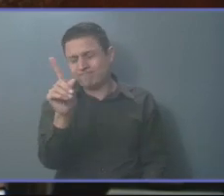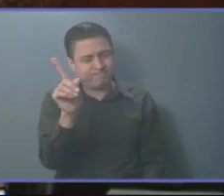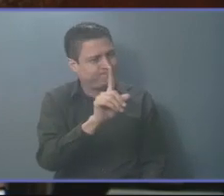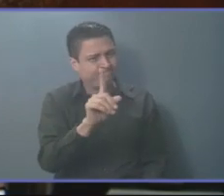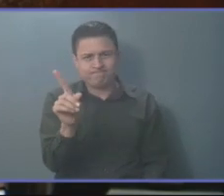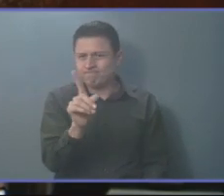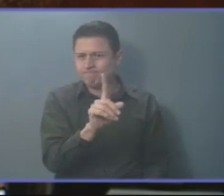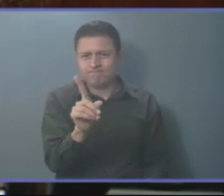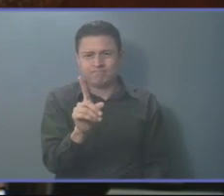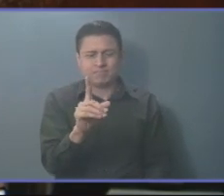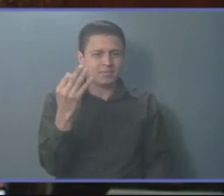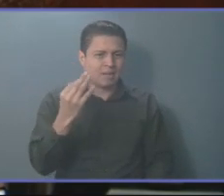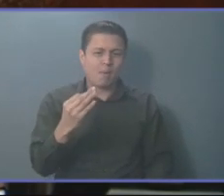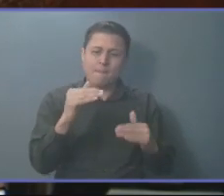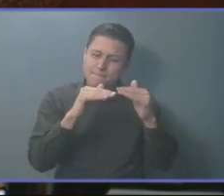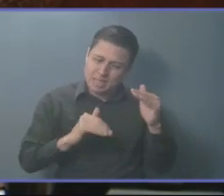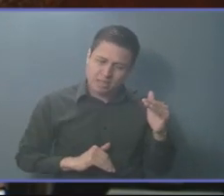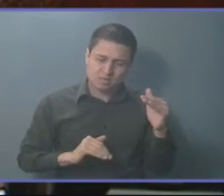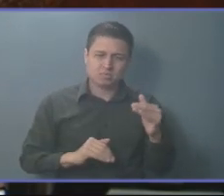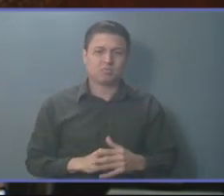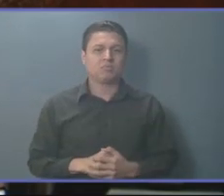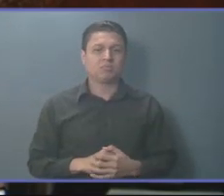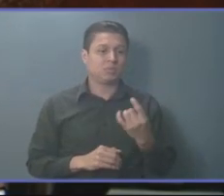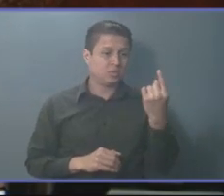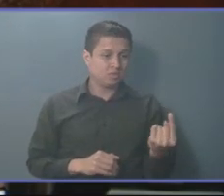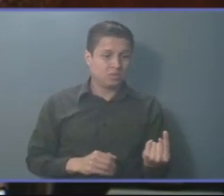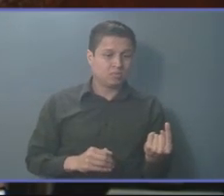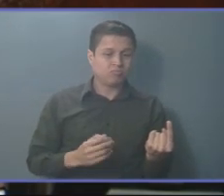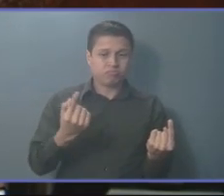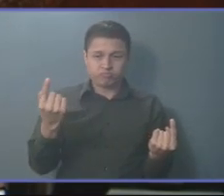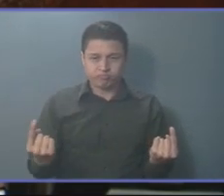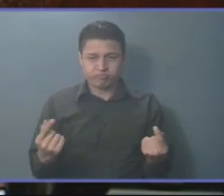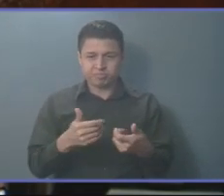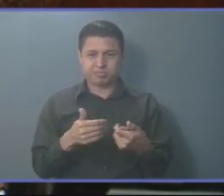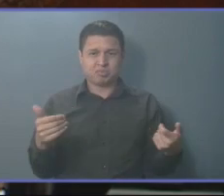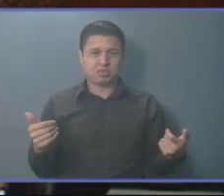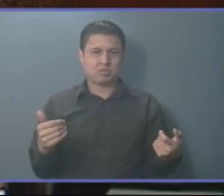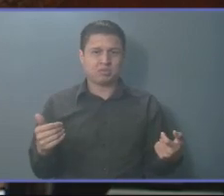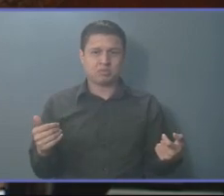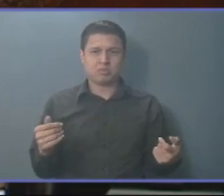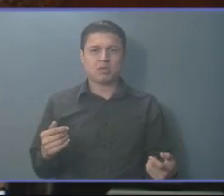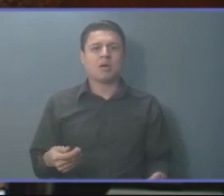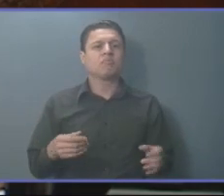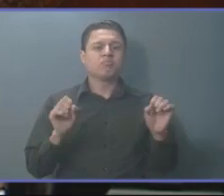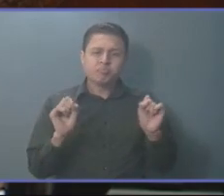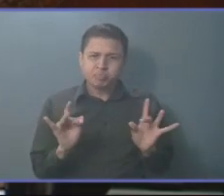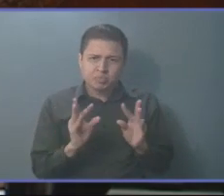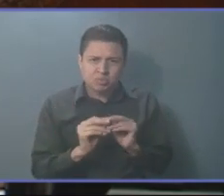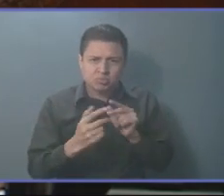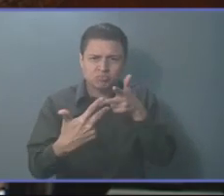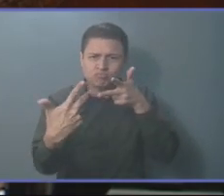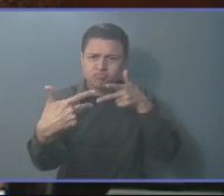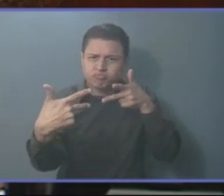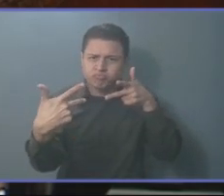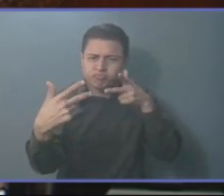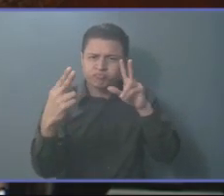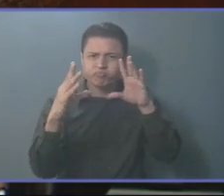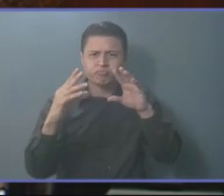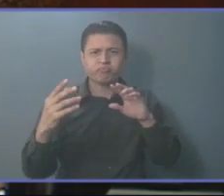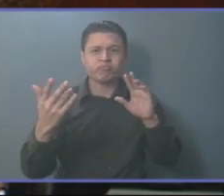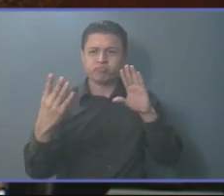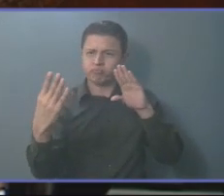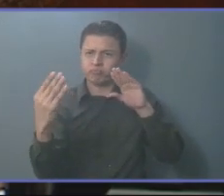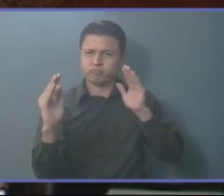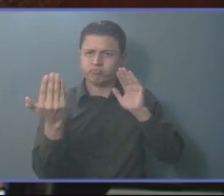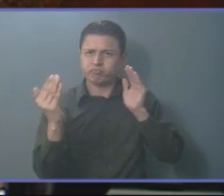persona. Los lugares de trabajo deberán adoptar medidas que mitiguen el riesgo de propagación del virus en la ejecución de los